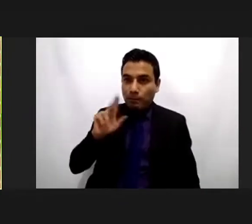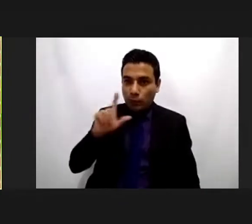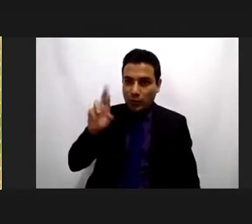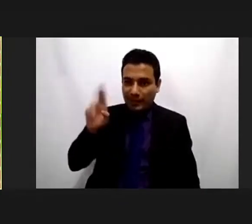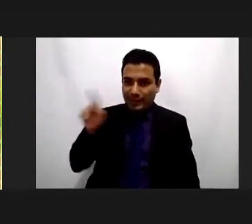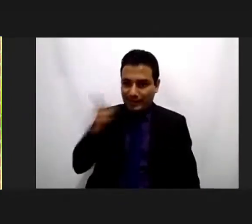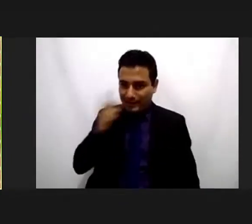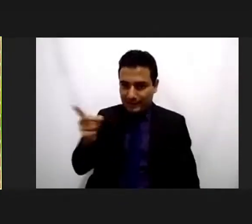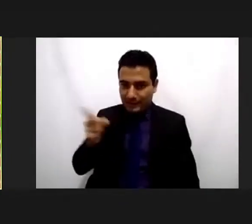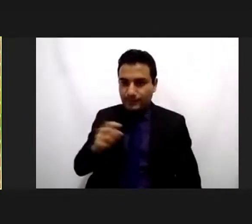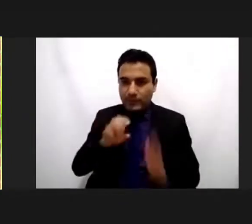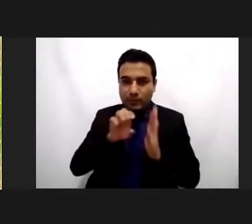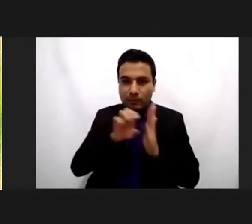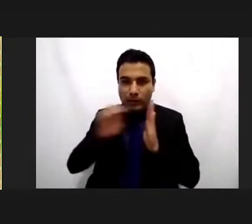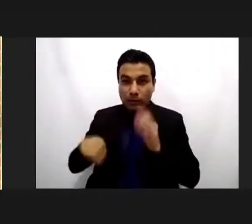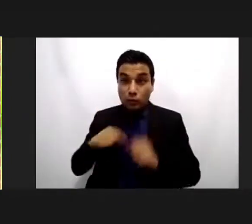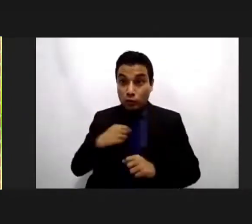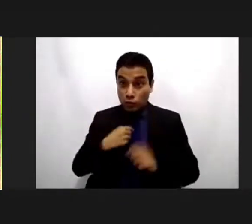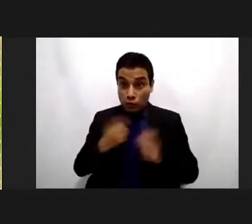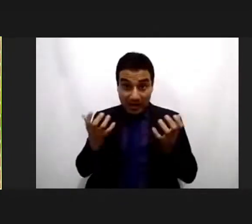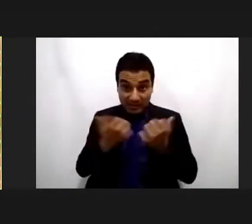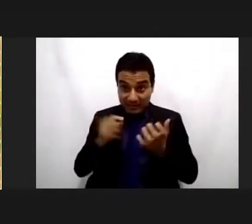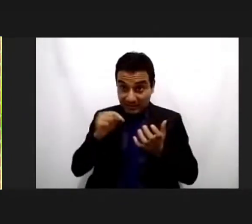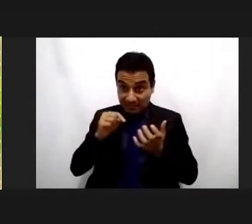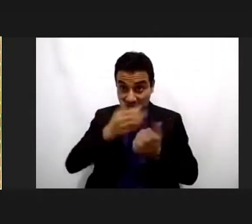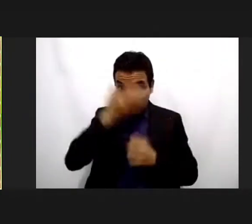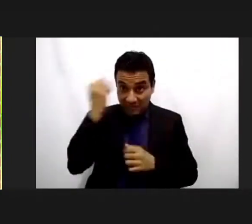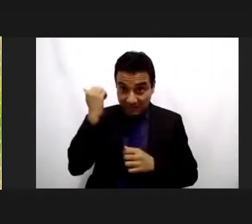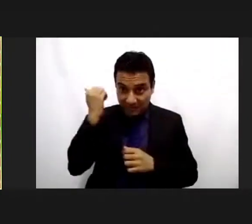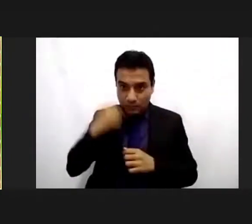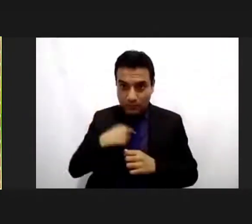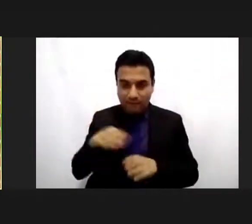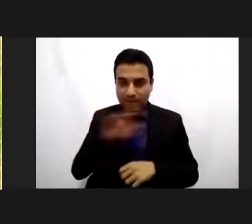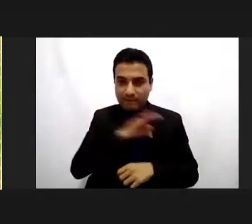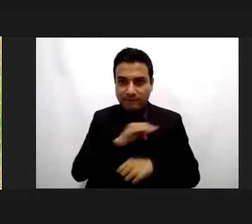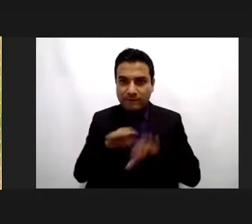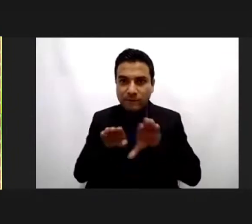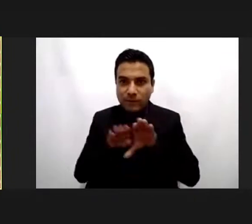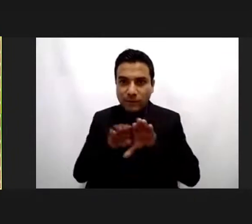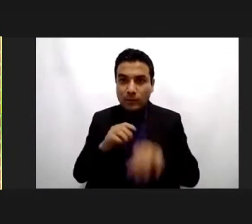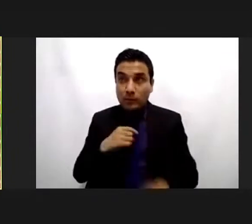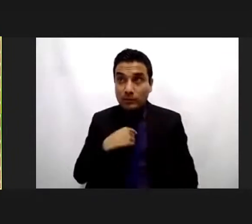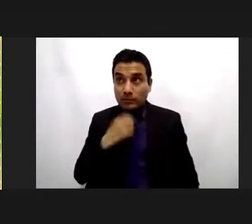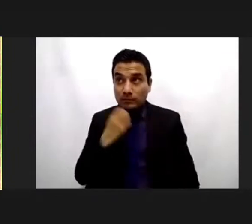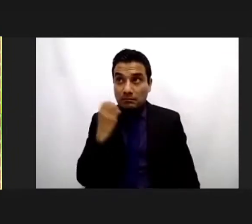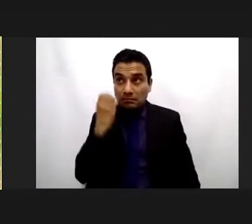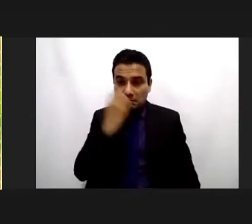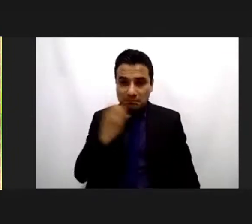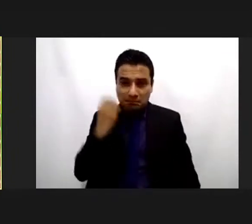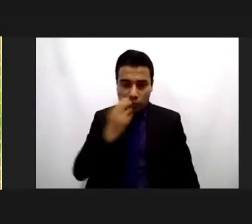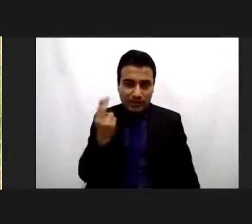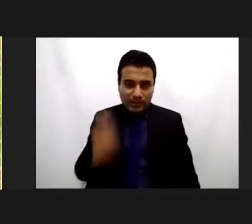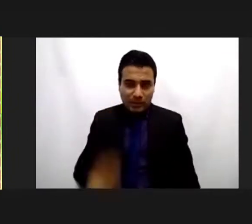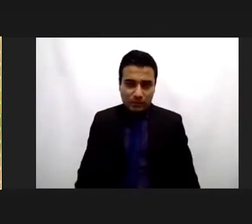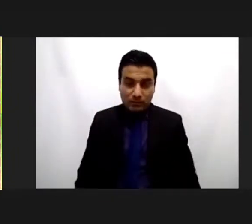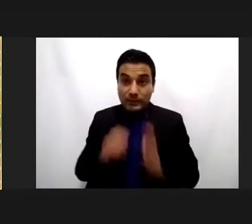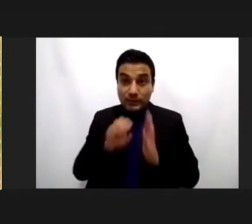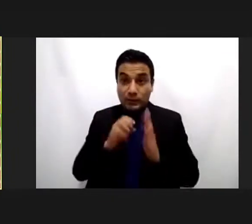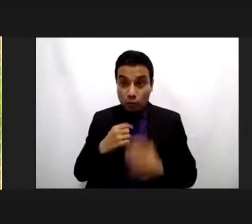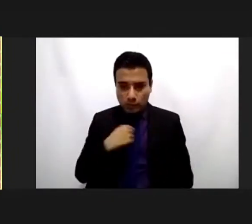no sabe, uno debe entrar en estado acrítico, porque el estado crítico es un estado que no nos permite